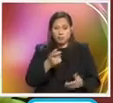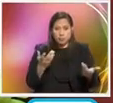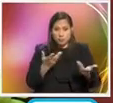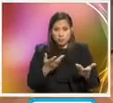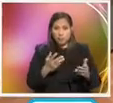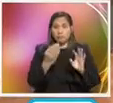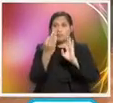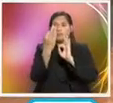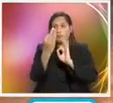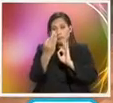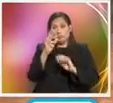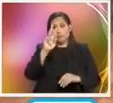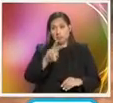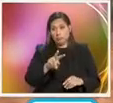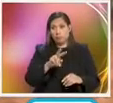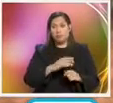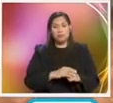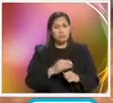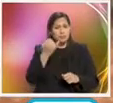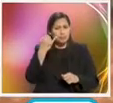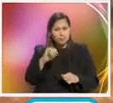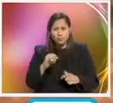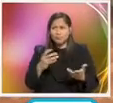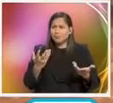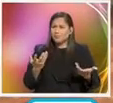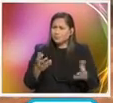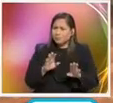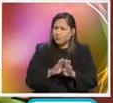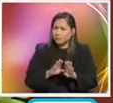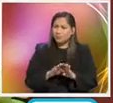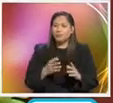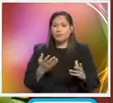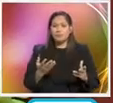una situación que verdaderamente es absurda, ¿no? El